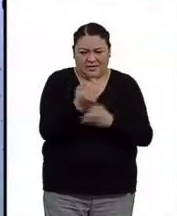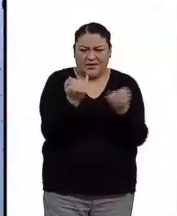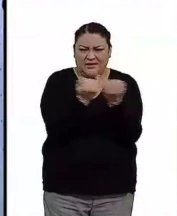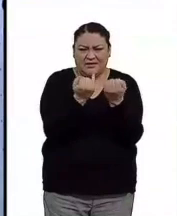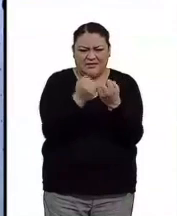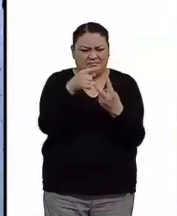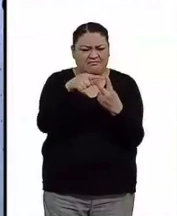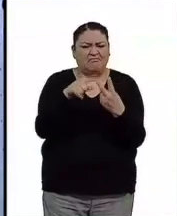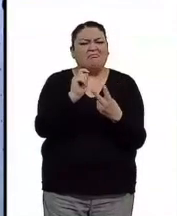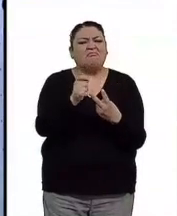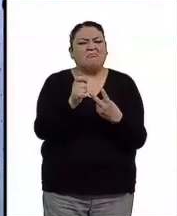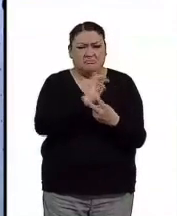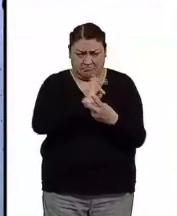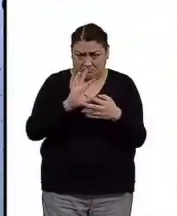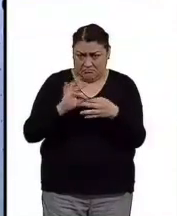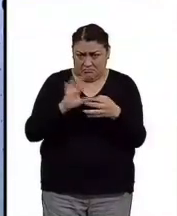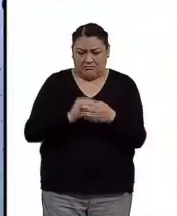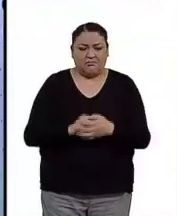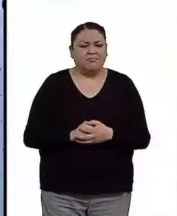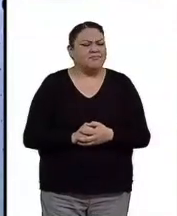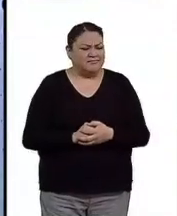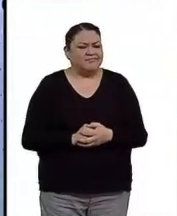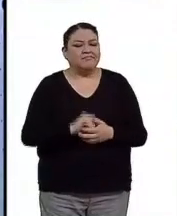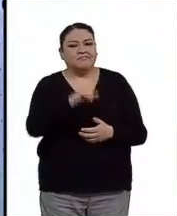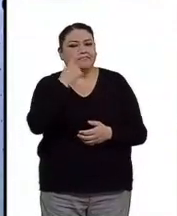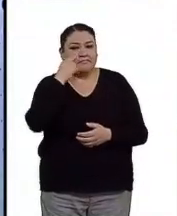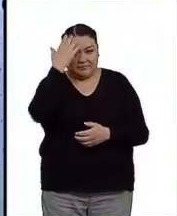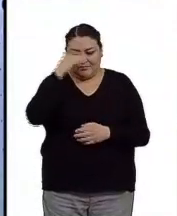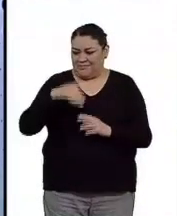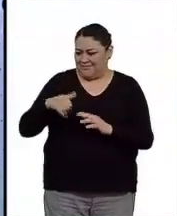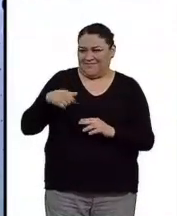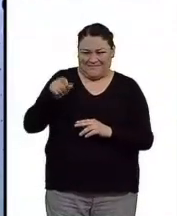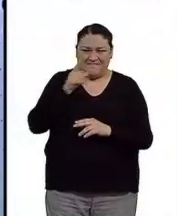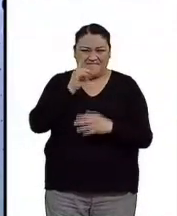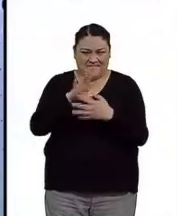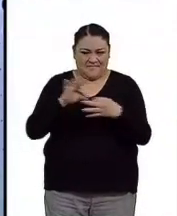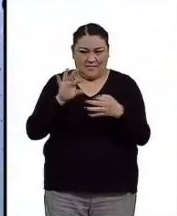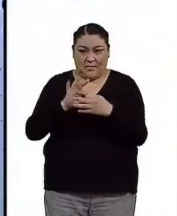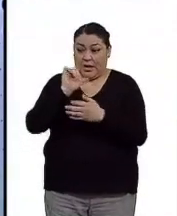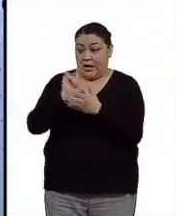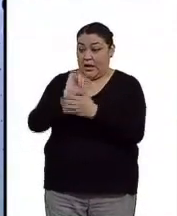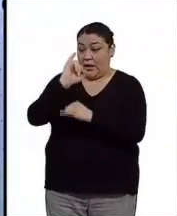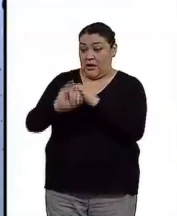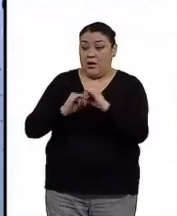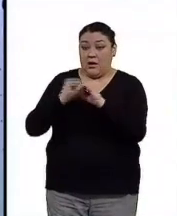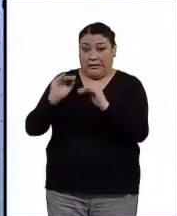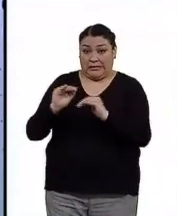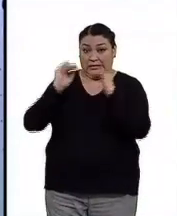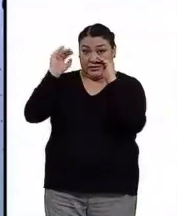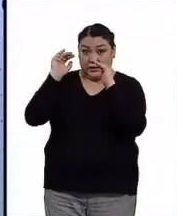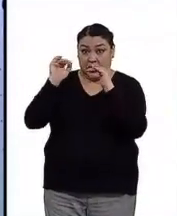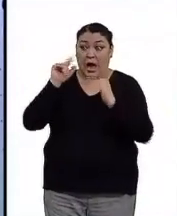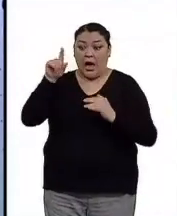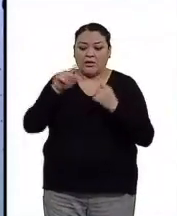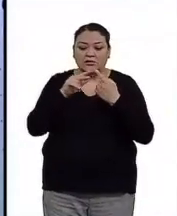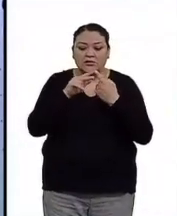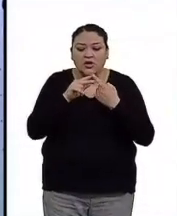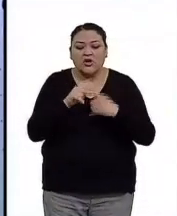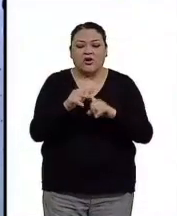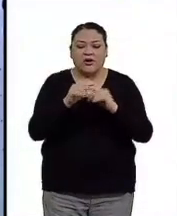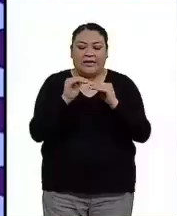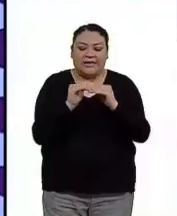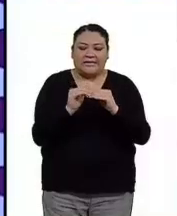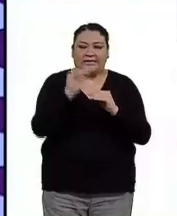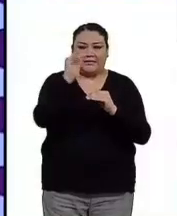ámbito laboral. Claro, bien lo decía Jimena, los estándares internacionales son pisos mínimos. Ahorita, como nuestro país no ha ratificado el